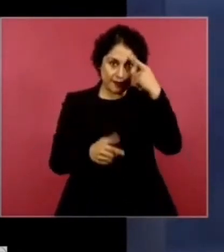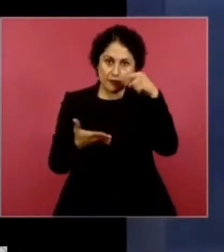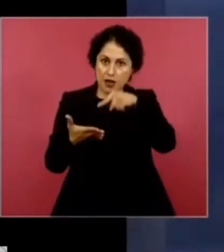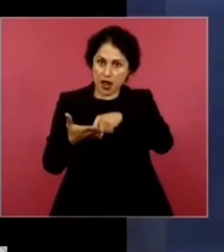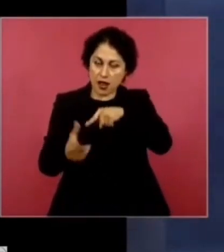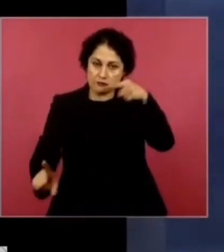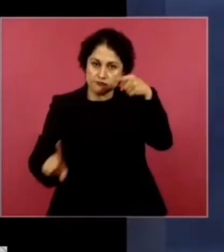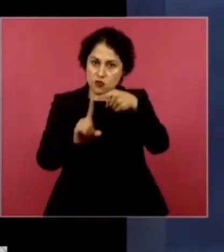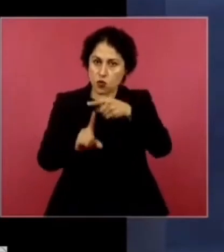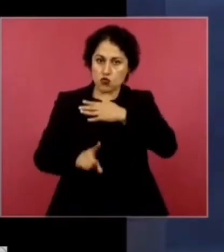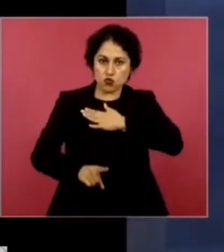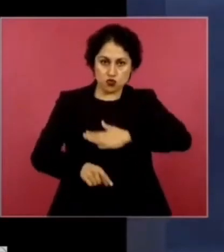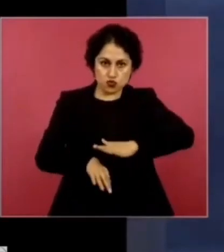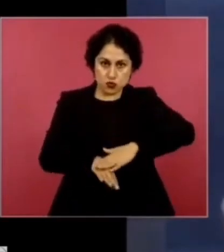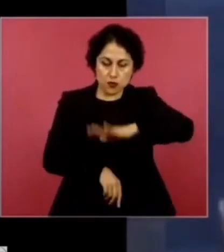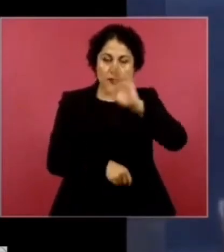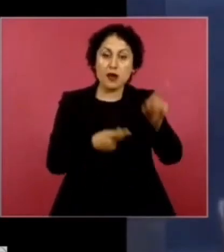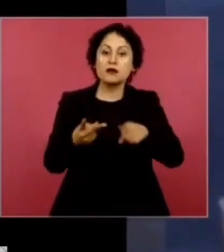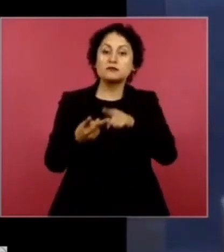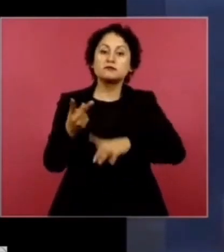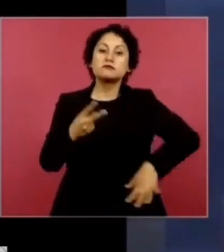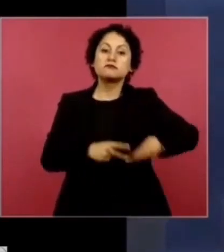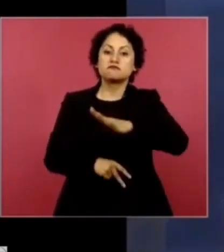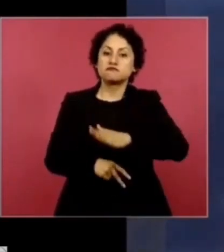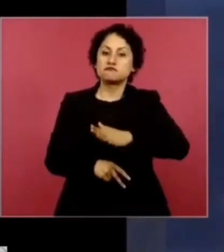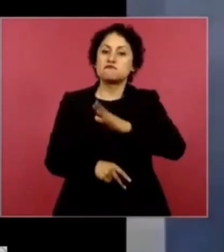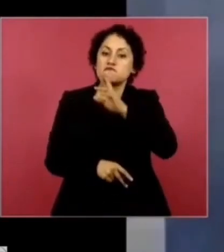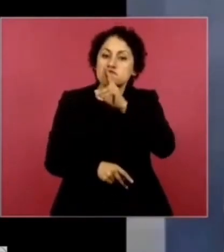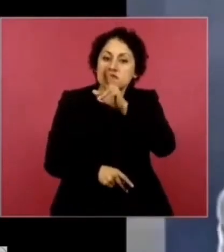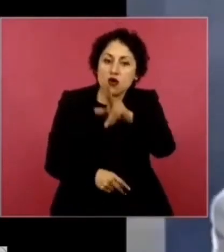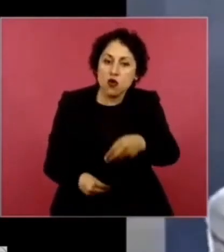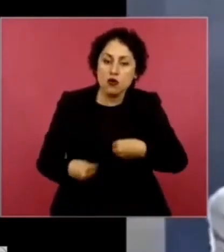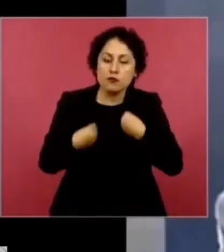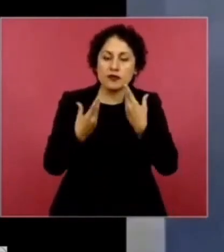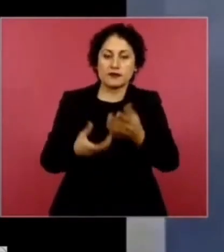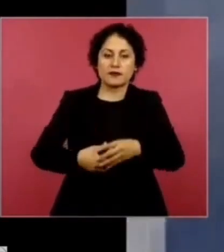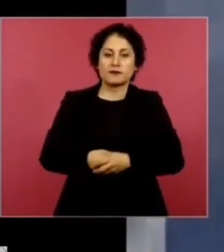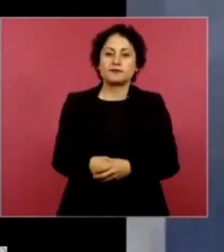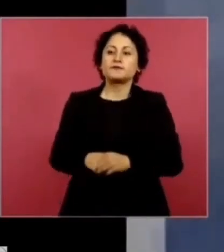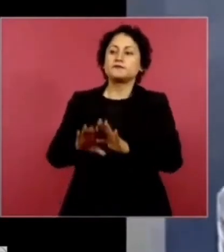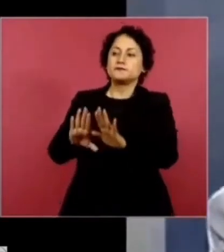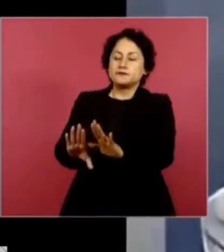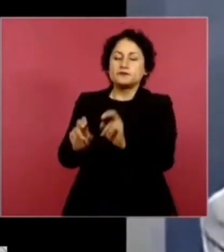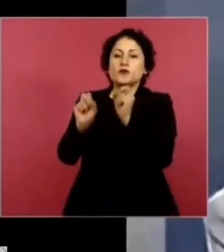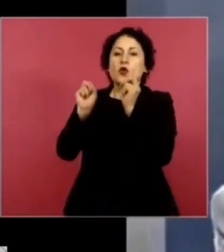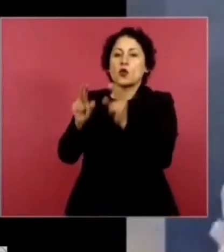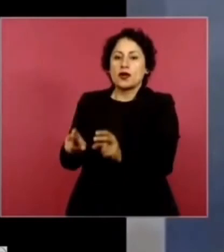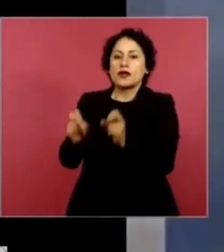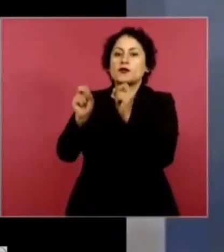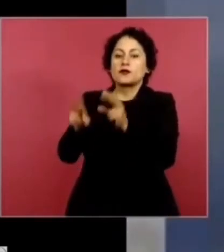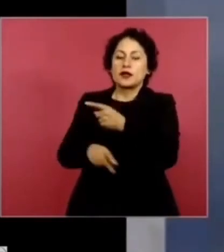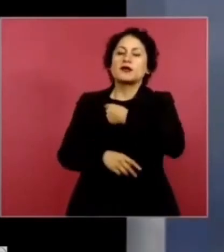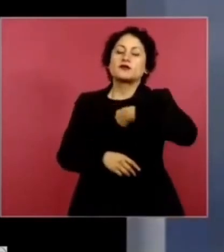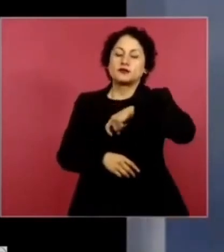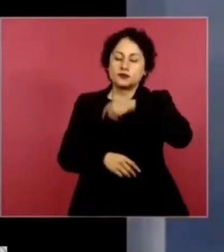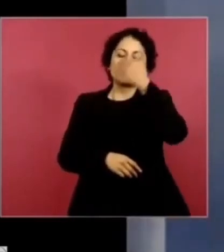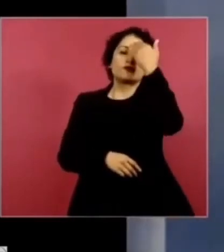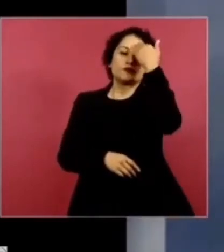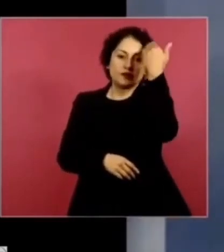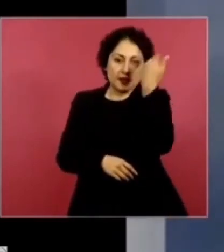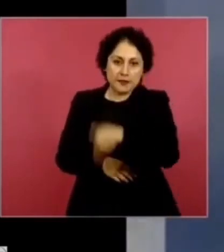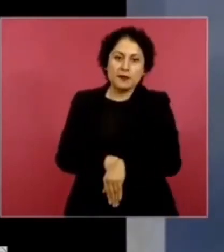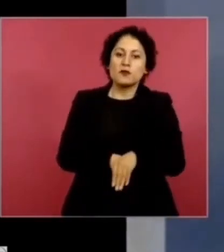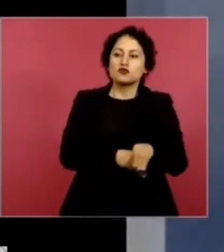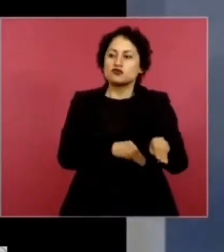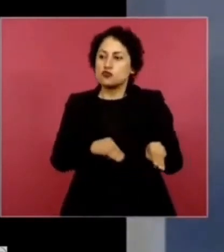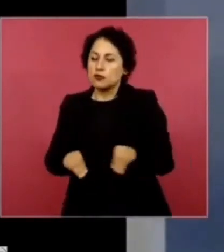justicia, que garantice mejores condiciones de vida Pero para la mayoría de la gente. Andrés Manuel, Ahora. concretamente entendemos lo de la movilización, vemos las encuestas, las